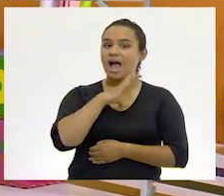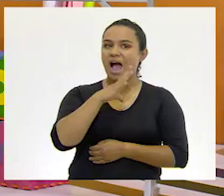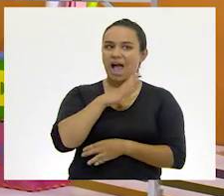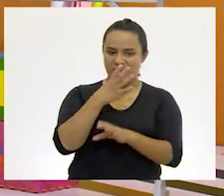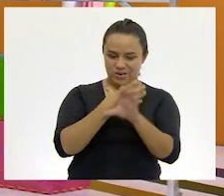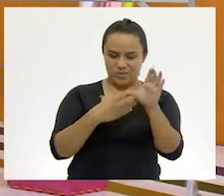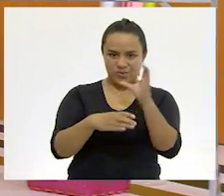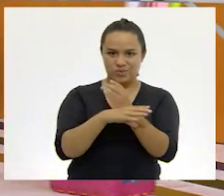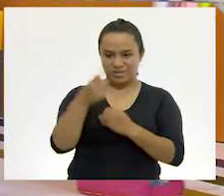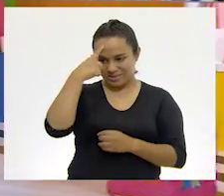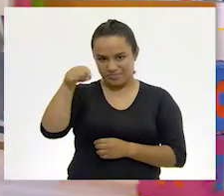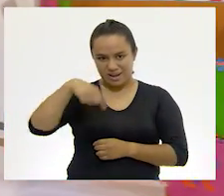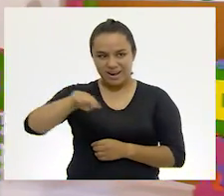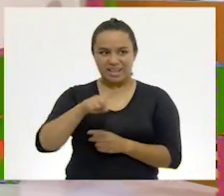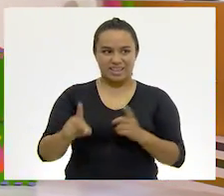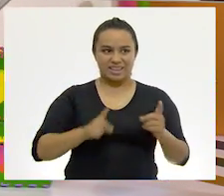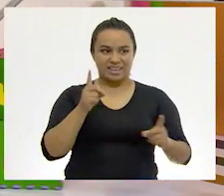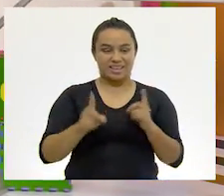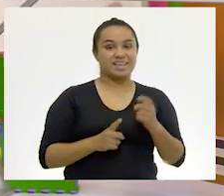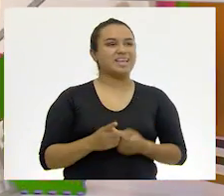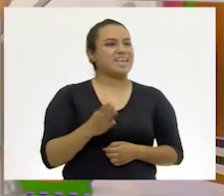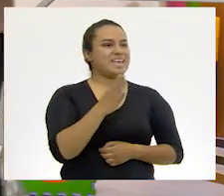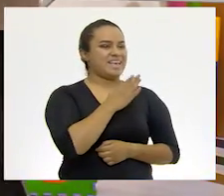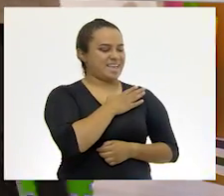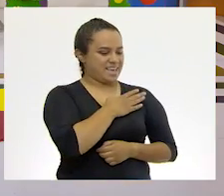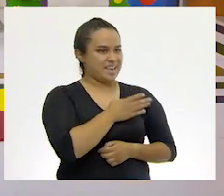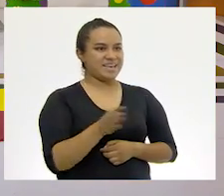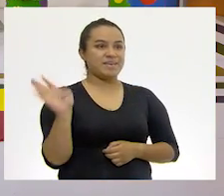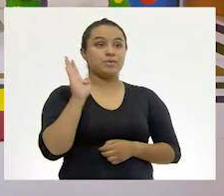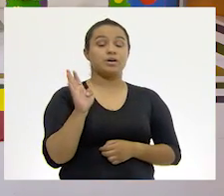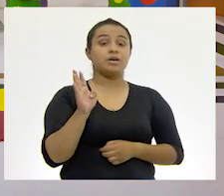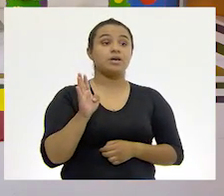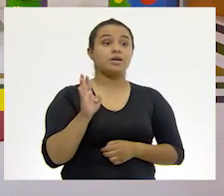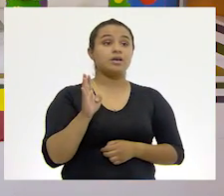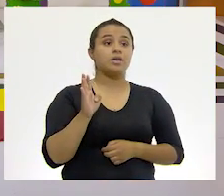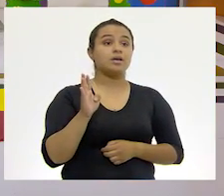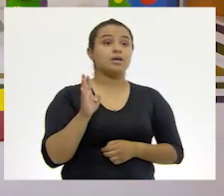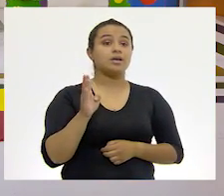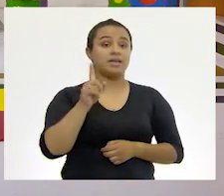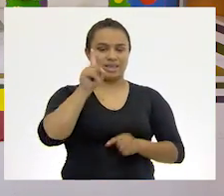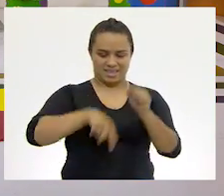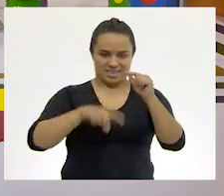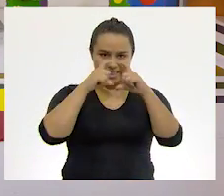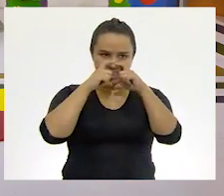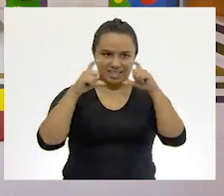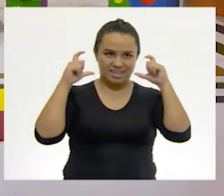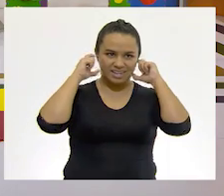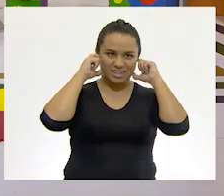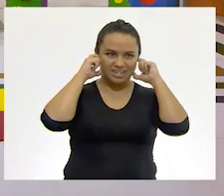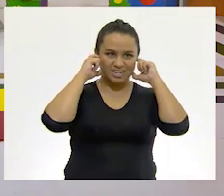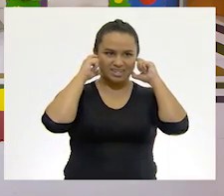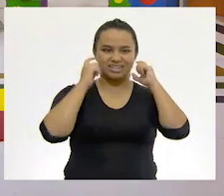algunas cosas para divertirnos. ¡Ah, qué bueno! Me quito mi cubrebocas.